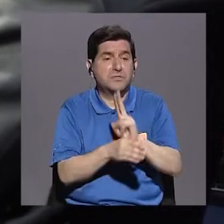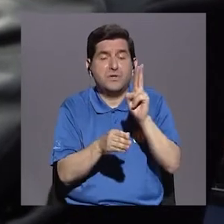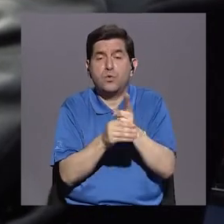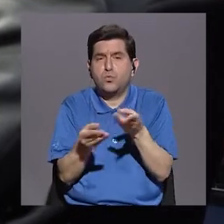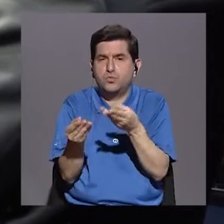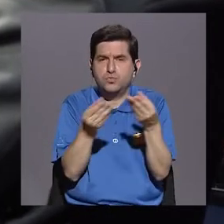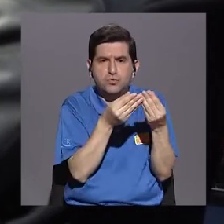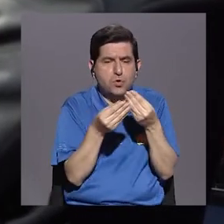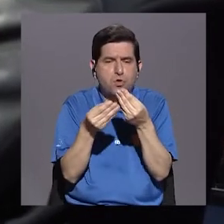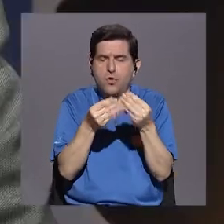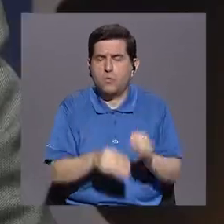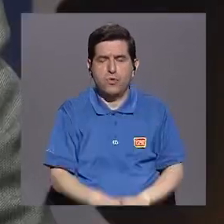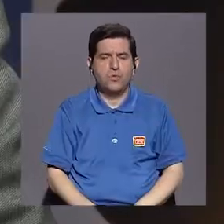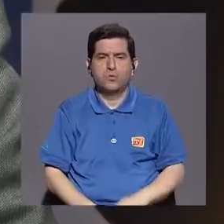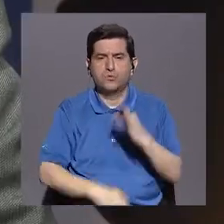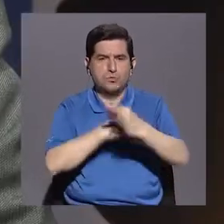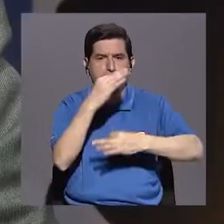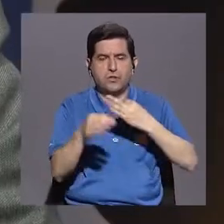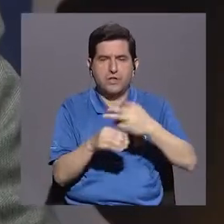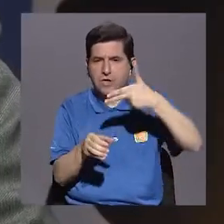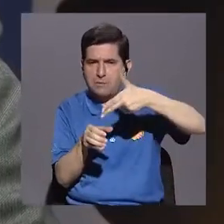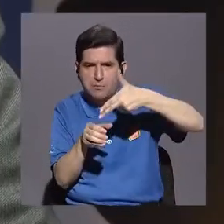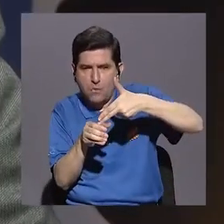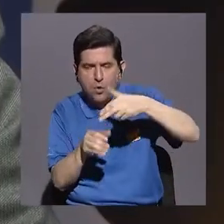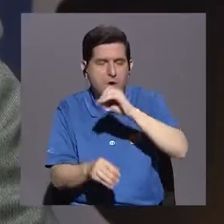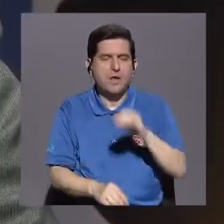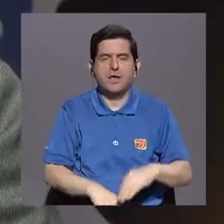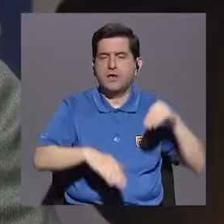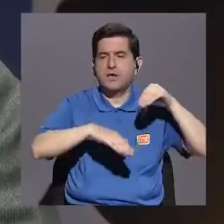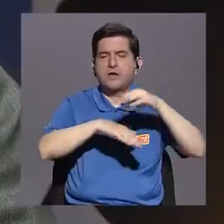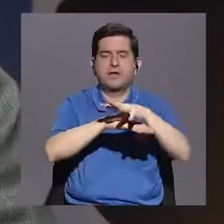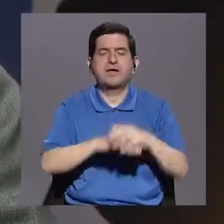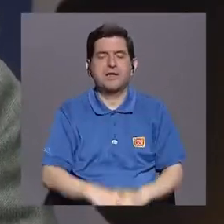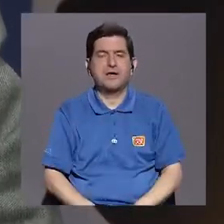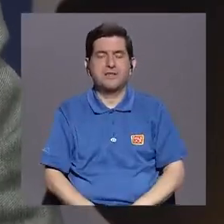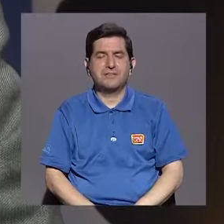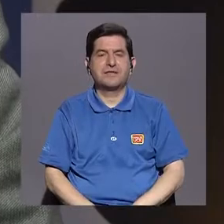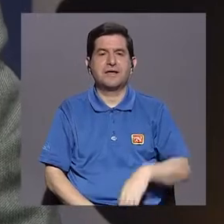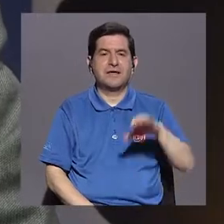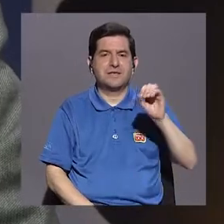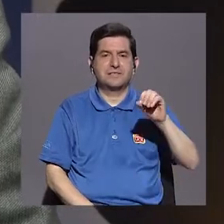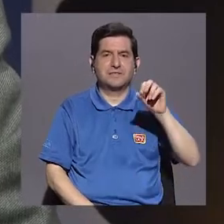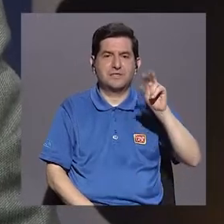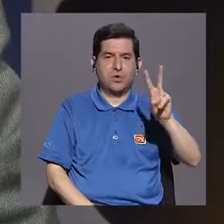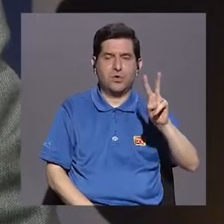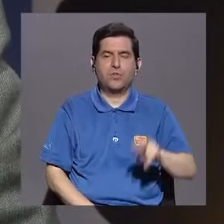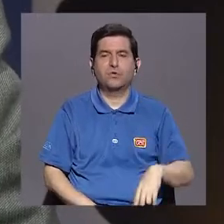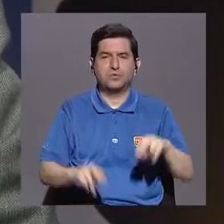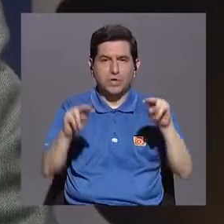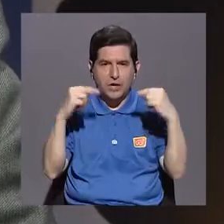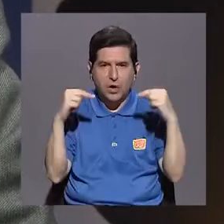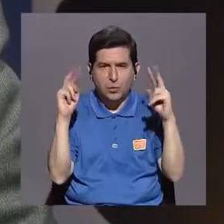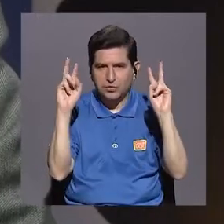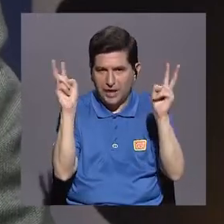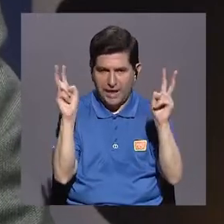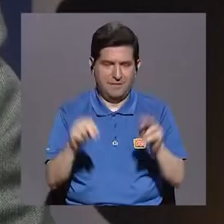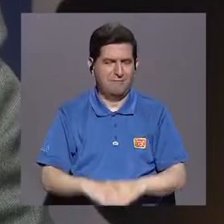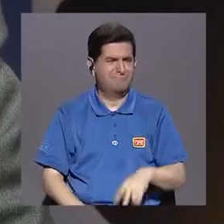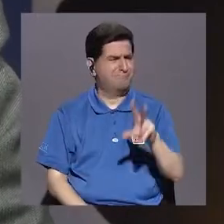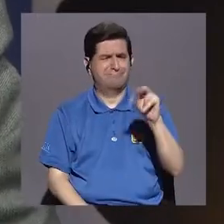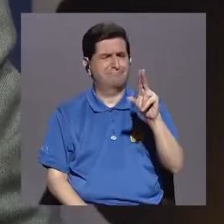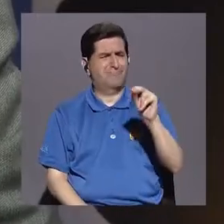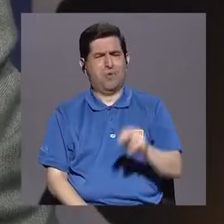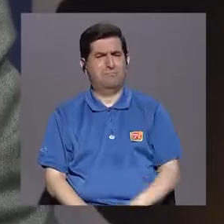de productos fósiles y la consecuencia de carbono neutralidad también no tal y